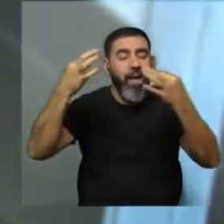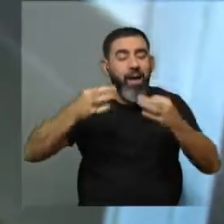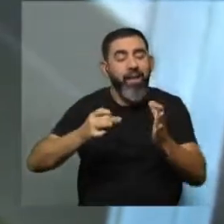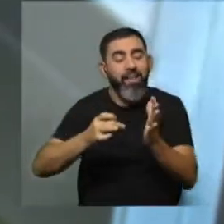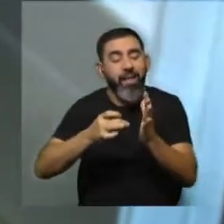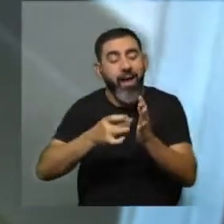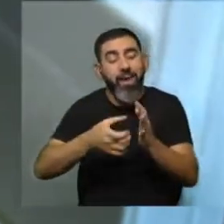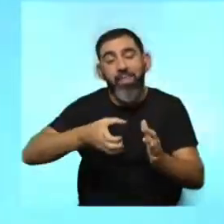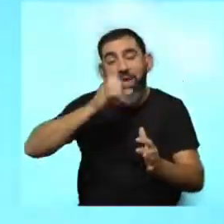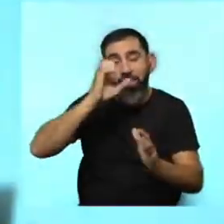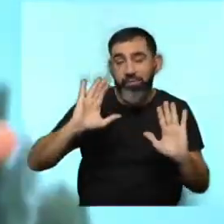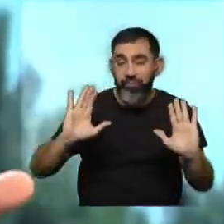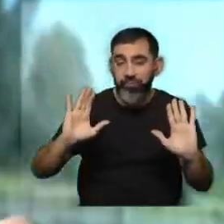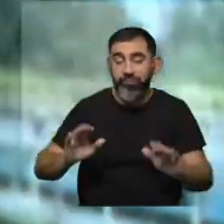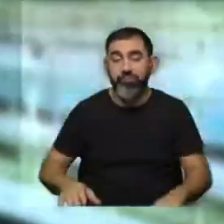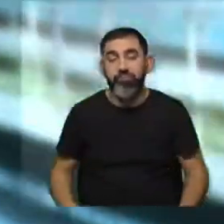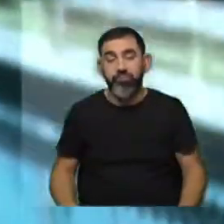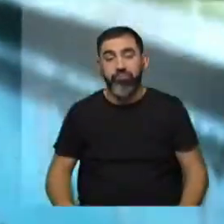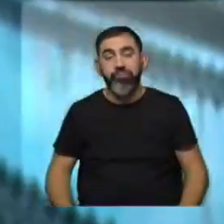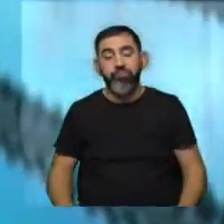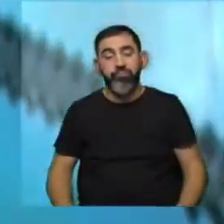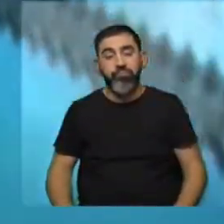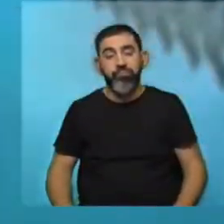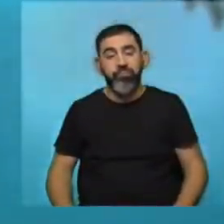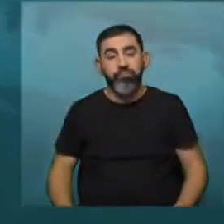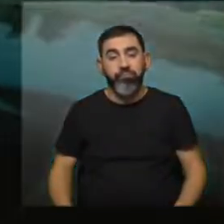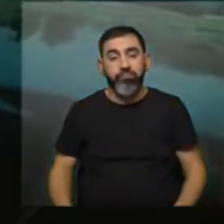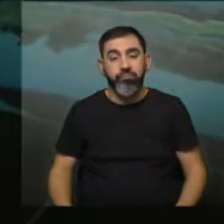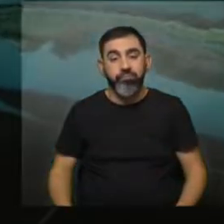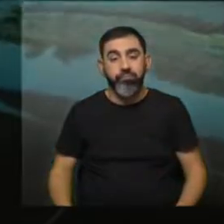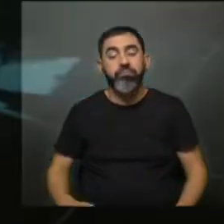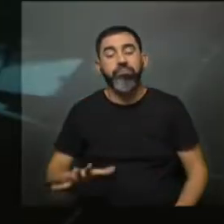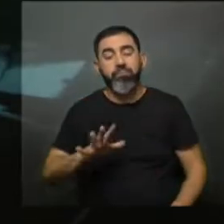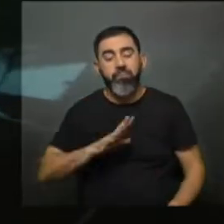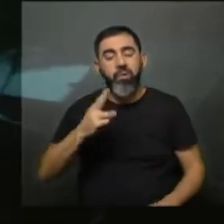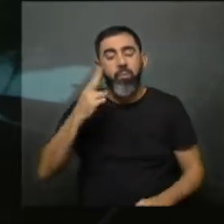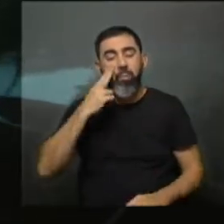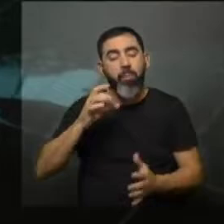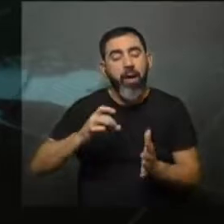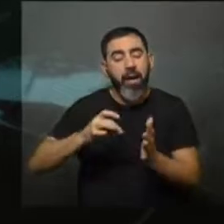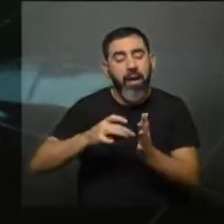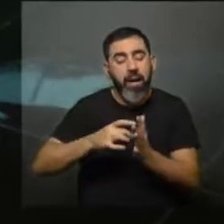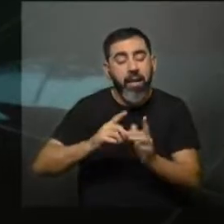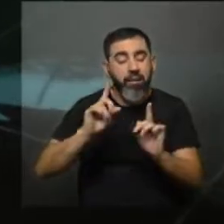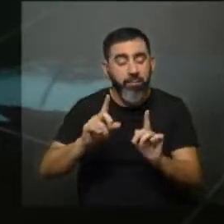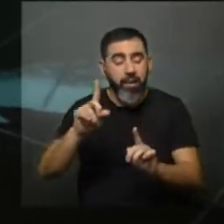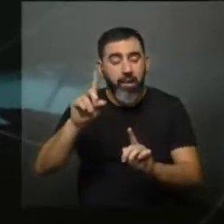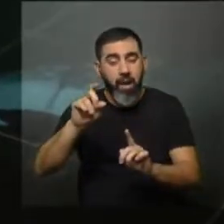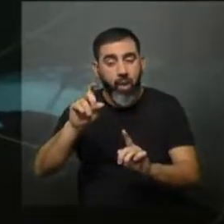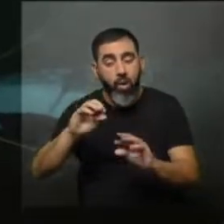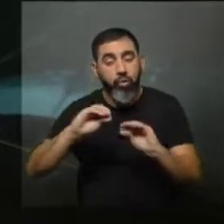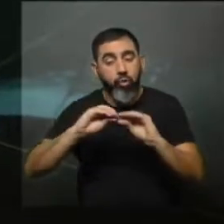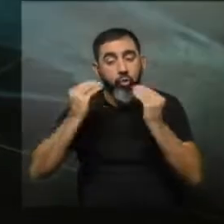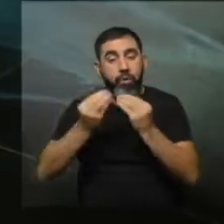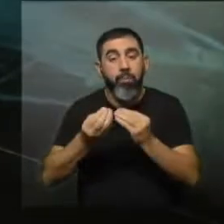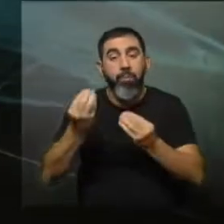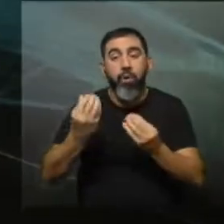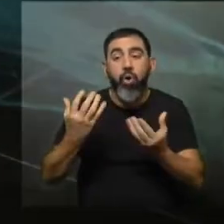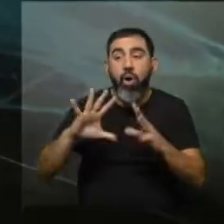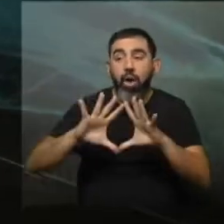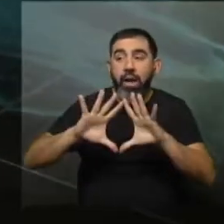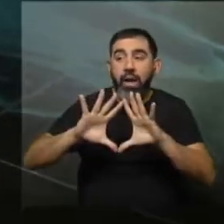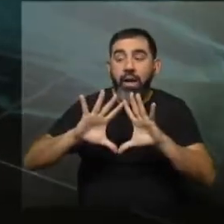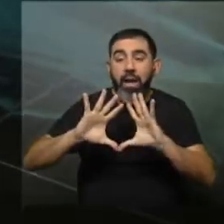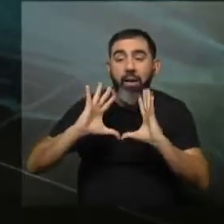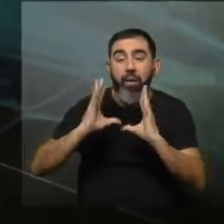para consumo en esta situación, ¿no? Claro, hemos tenido crisis de calidad y de cantidad, como te dije, pero nunca una crisis de calidad